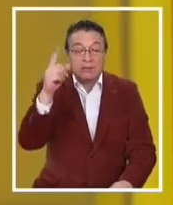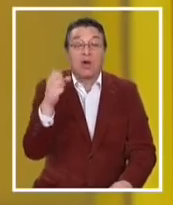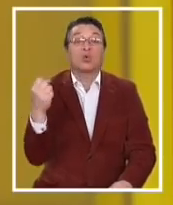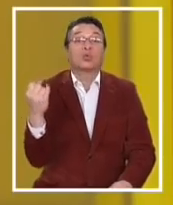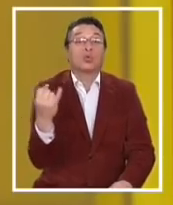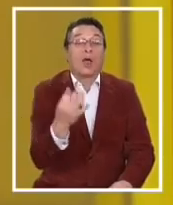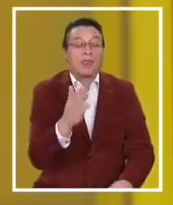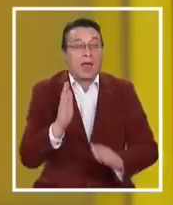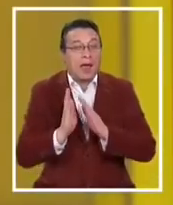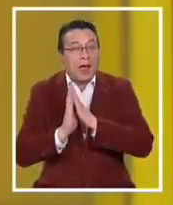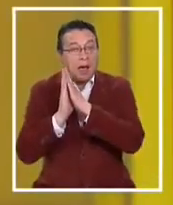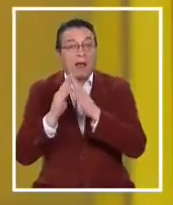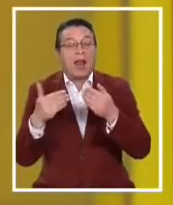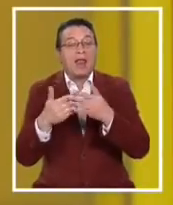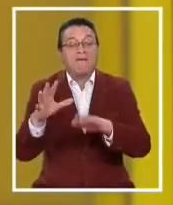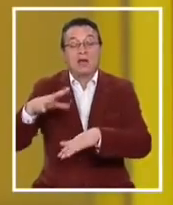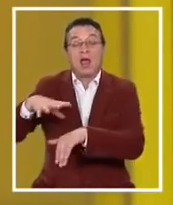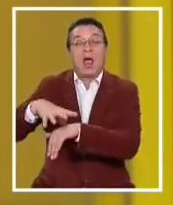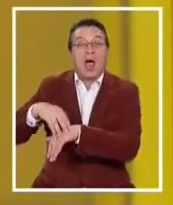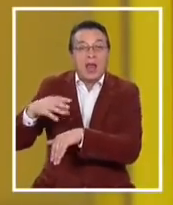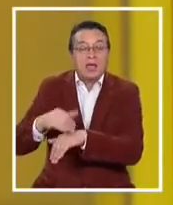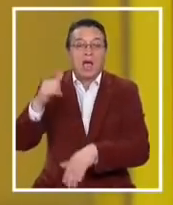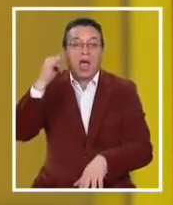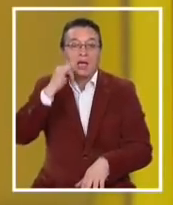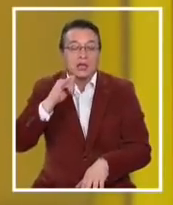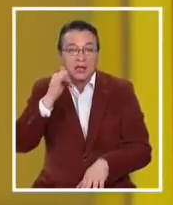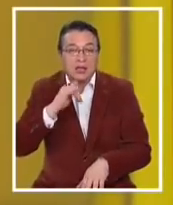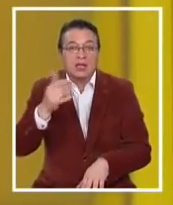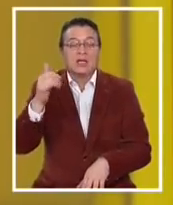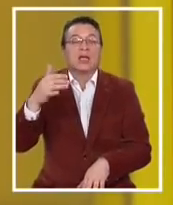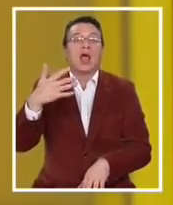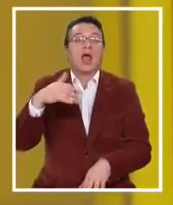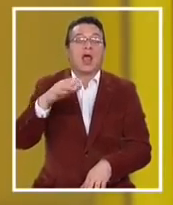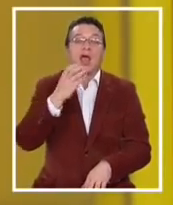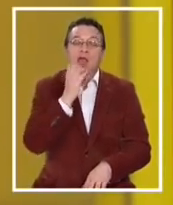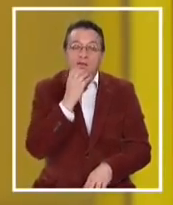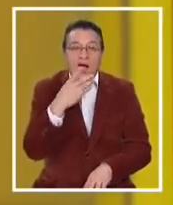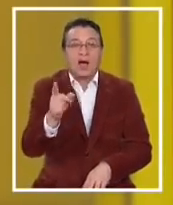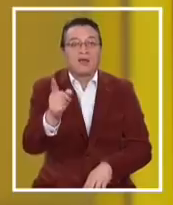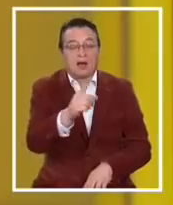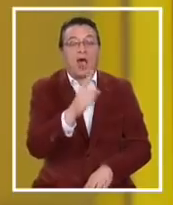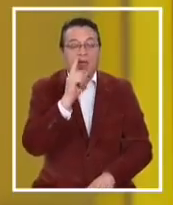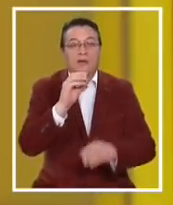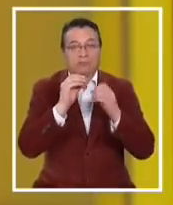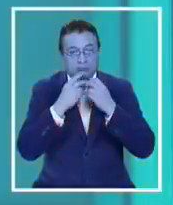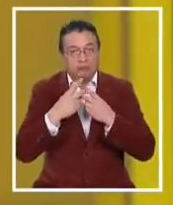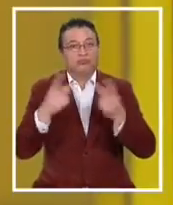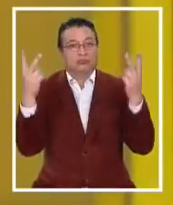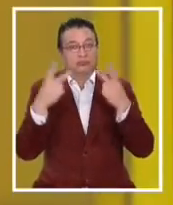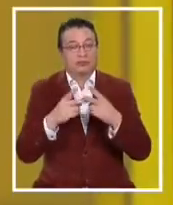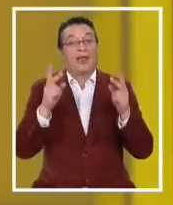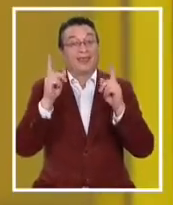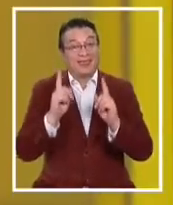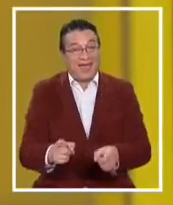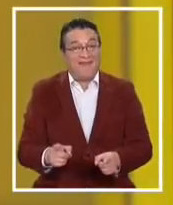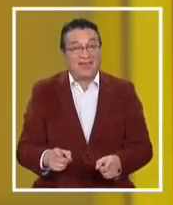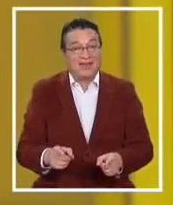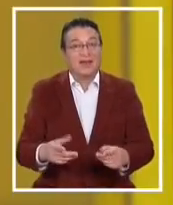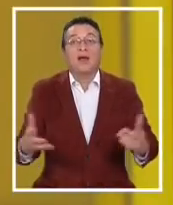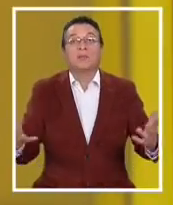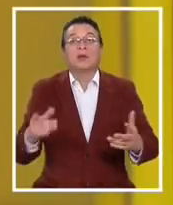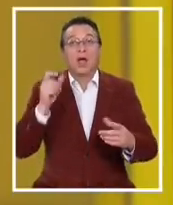cuántas camas libres hay en Arica, en Iquique, en Antofagasta, en este hospital. Y ese debiera ser un dato público, porque la gente va a